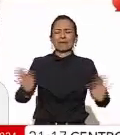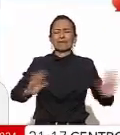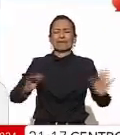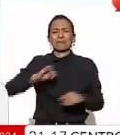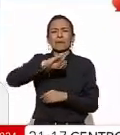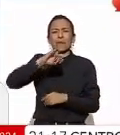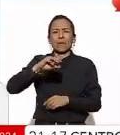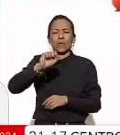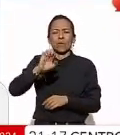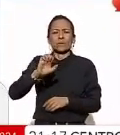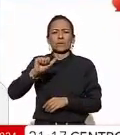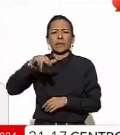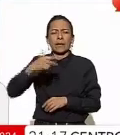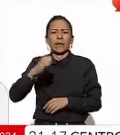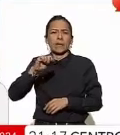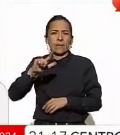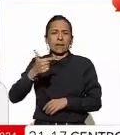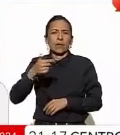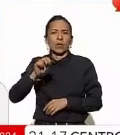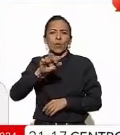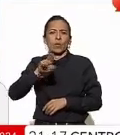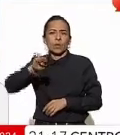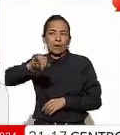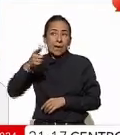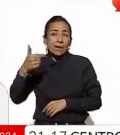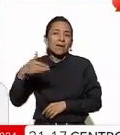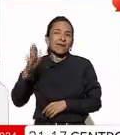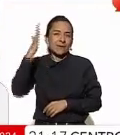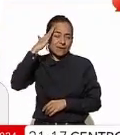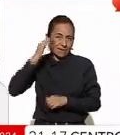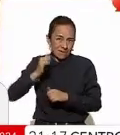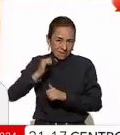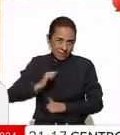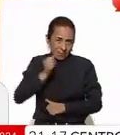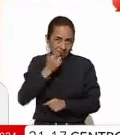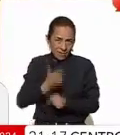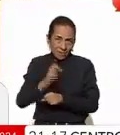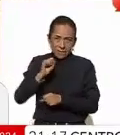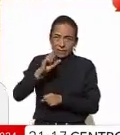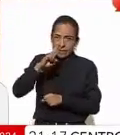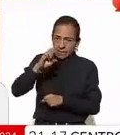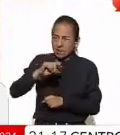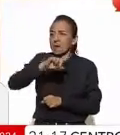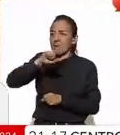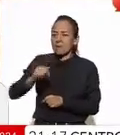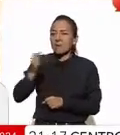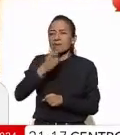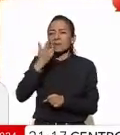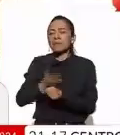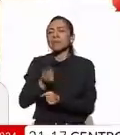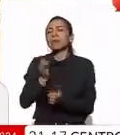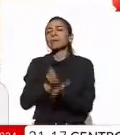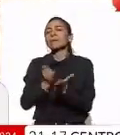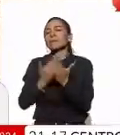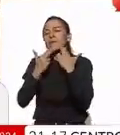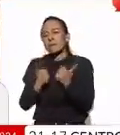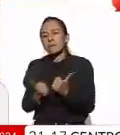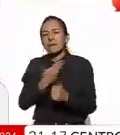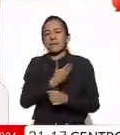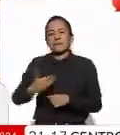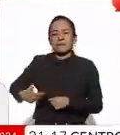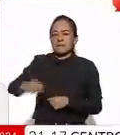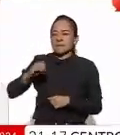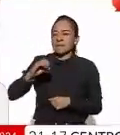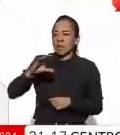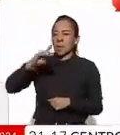Gurría, que fue secretario de Relaciones Exteriores, secretario de Hacienda, presidente de la OCDE, que es